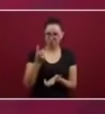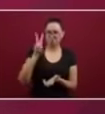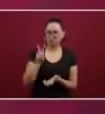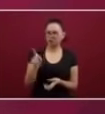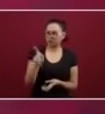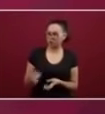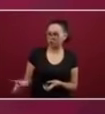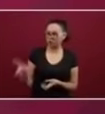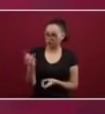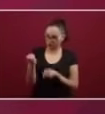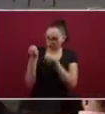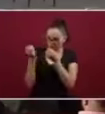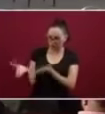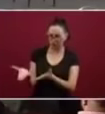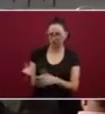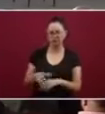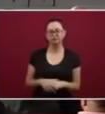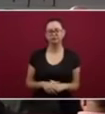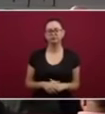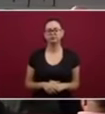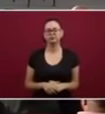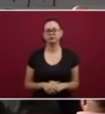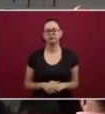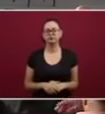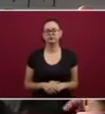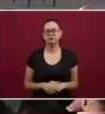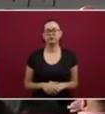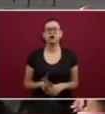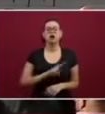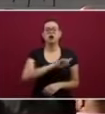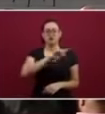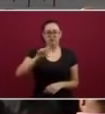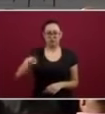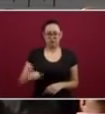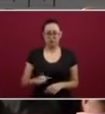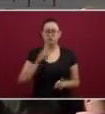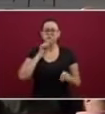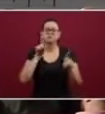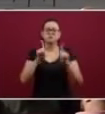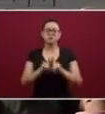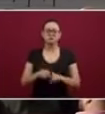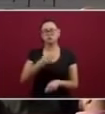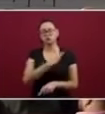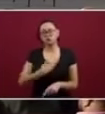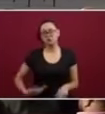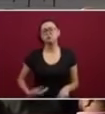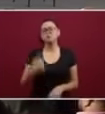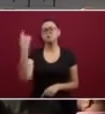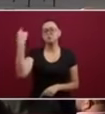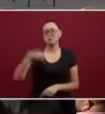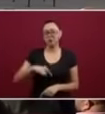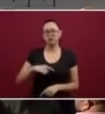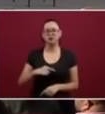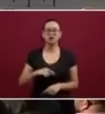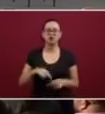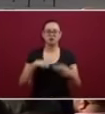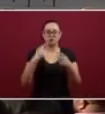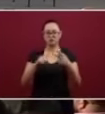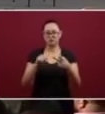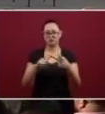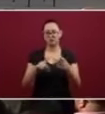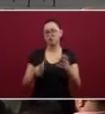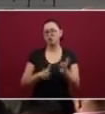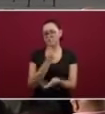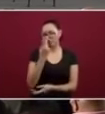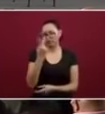el domingo en Los Pinos. Esto, la venta de dichos vehículos o lo que se logre recaudar sería dos municipios de